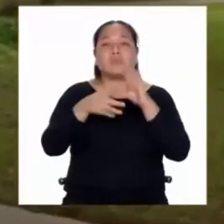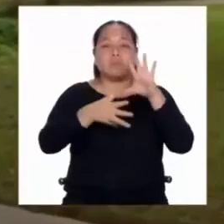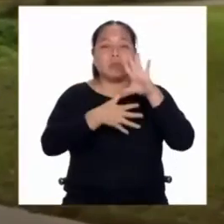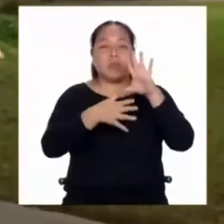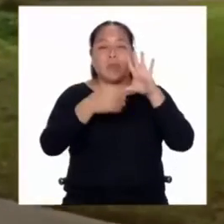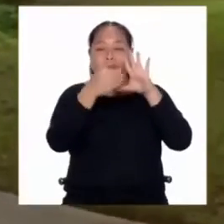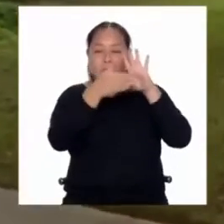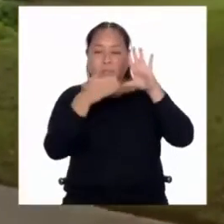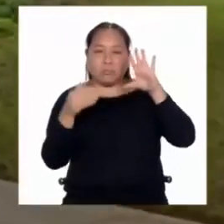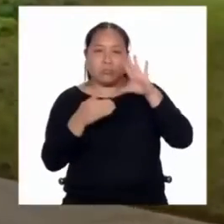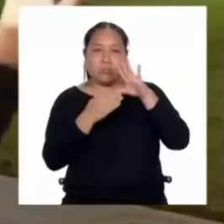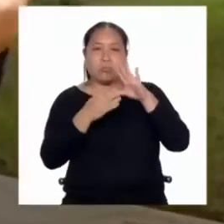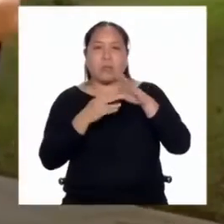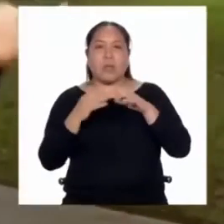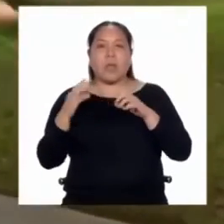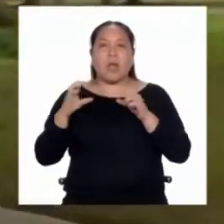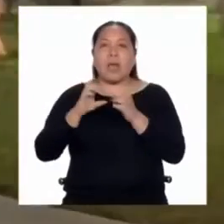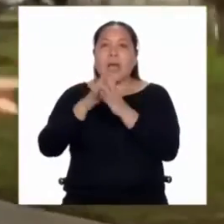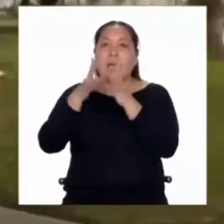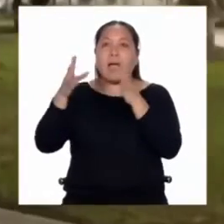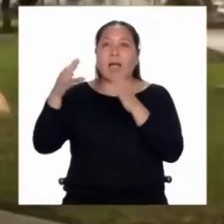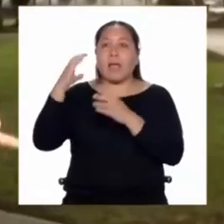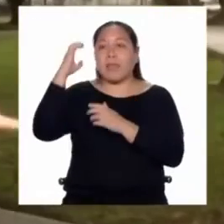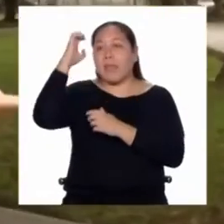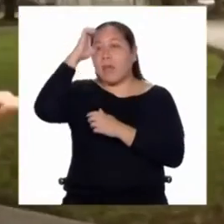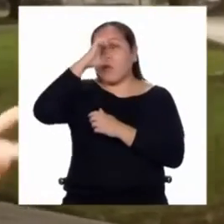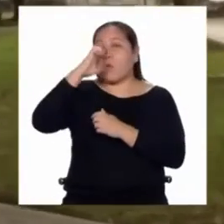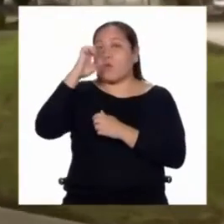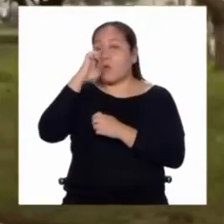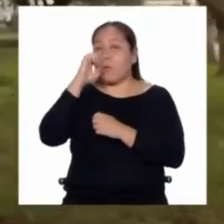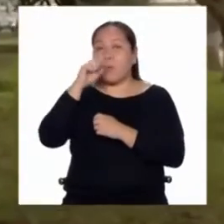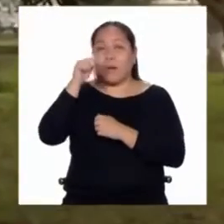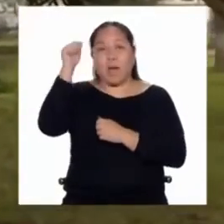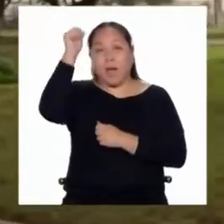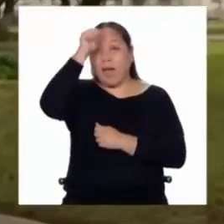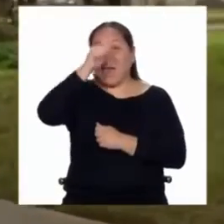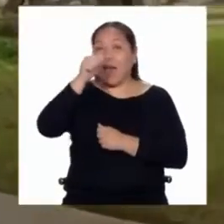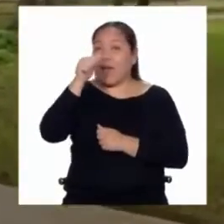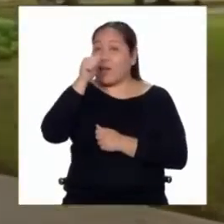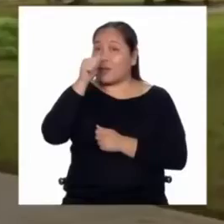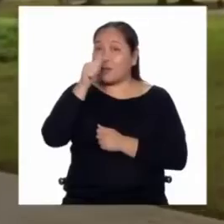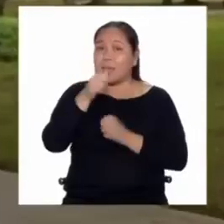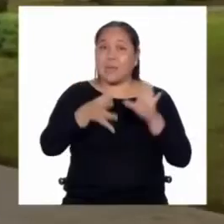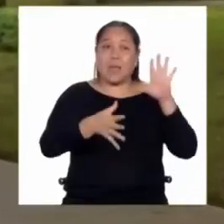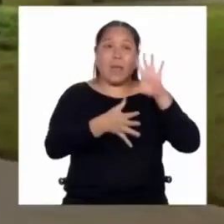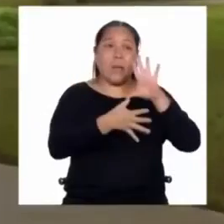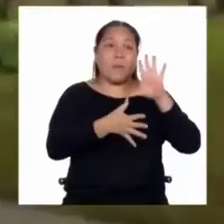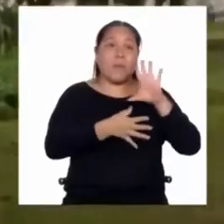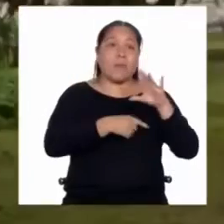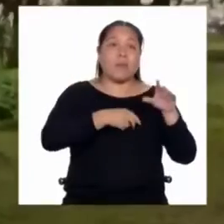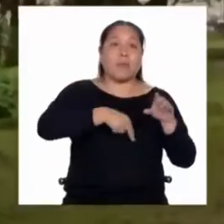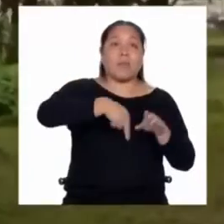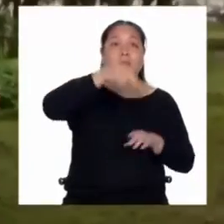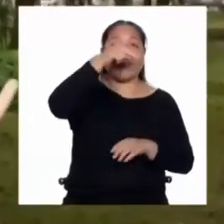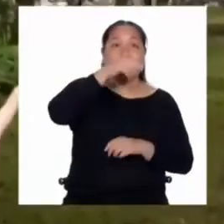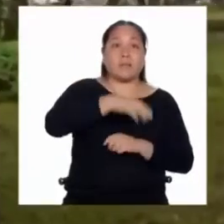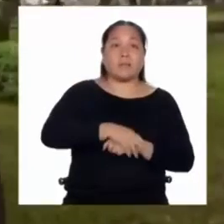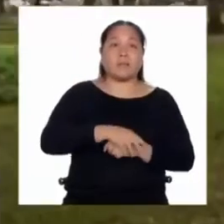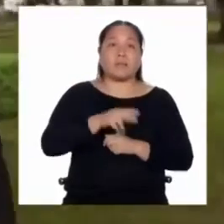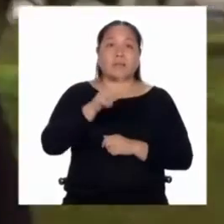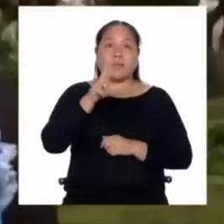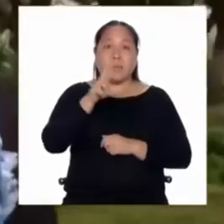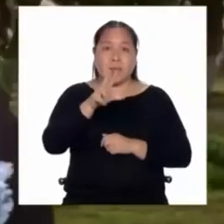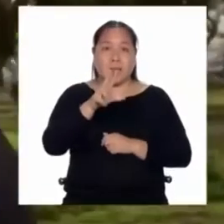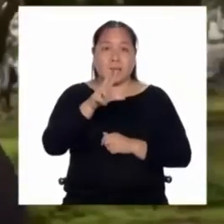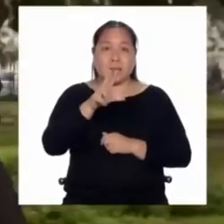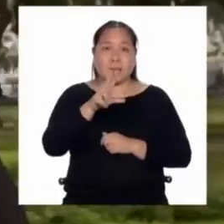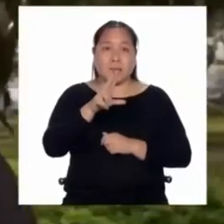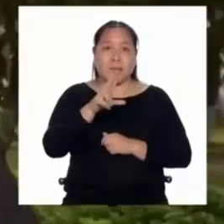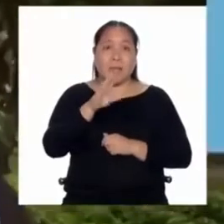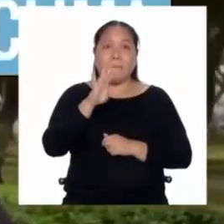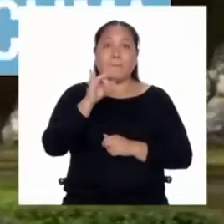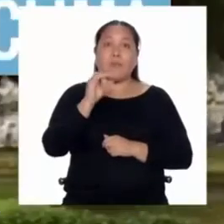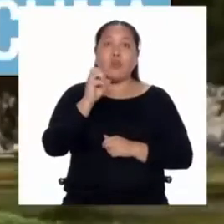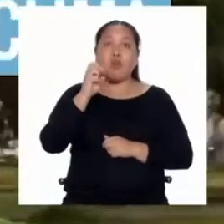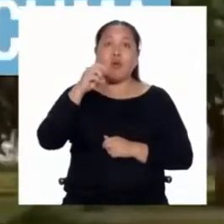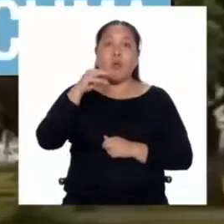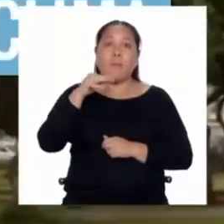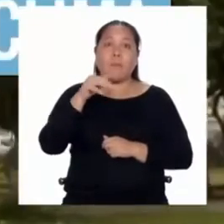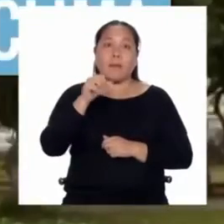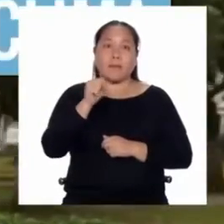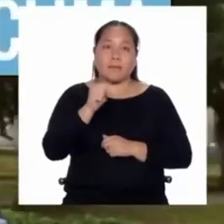abarca gran parte de Europa, Asia y América del Norte. El medio continental posee 3 biomas. Espera, nota